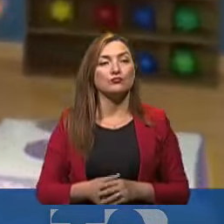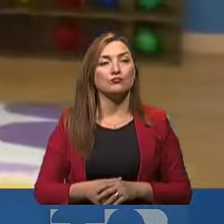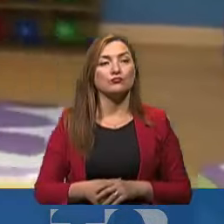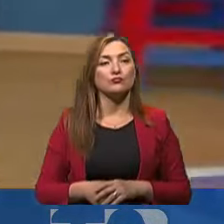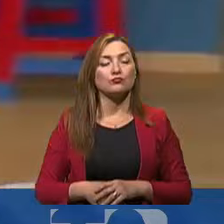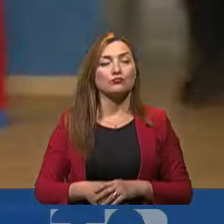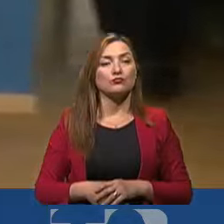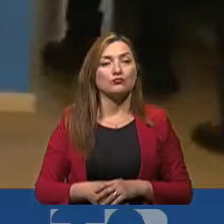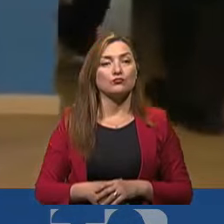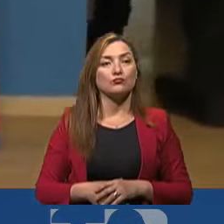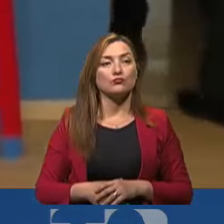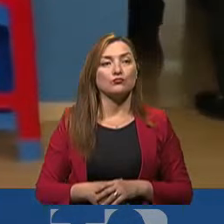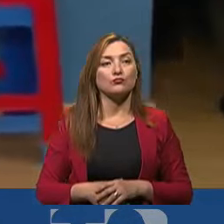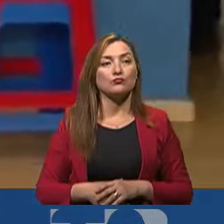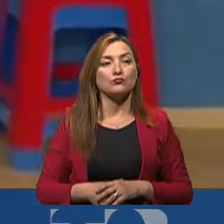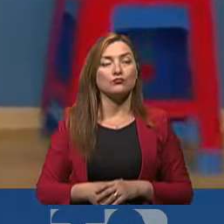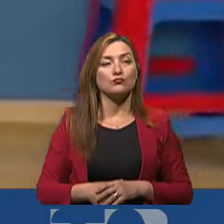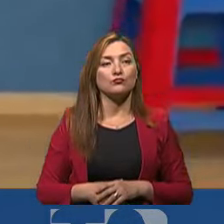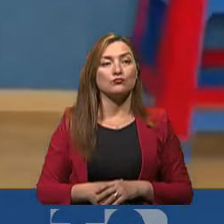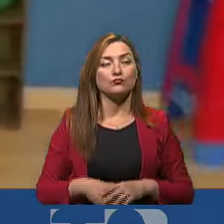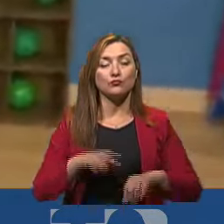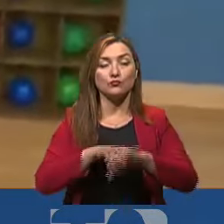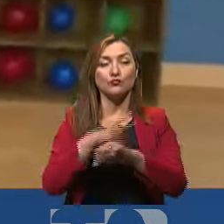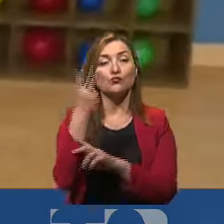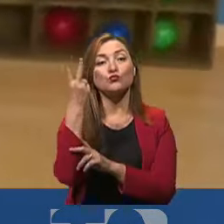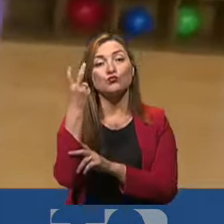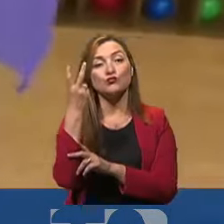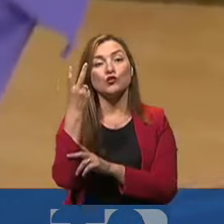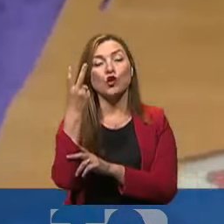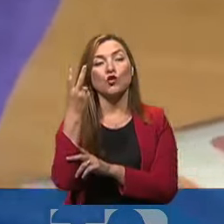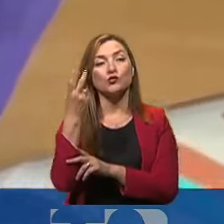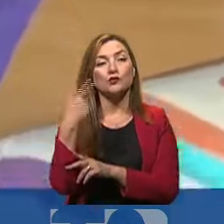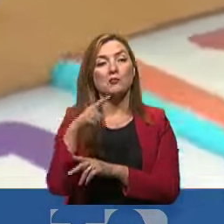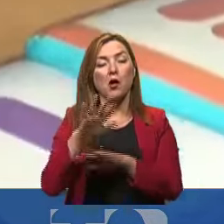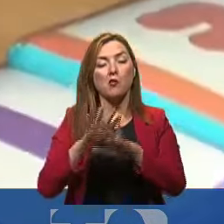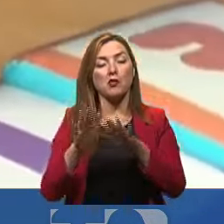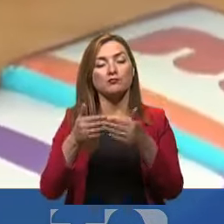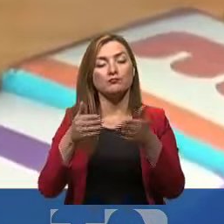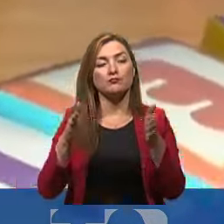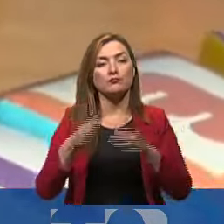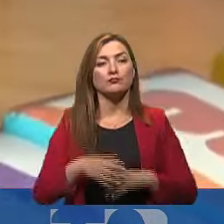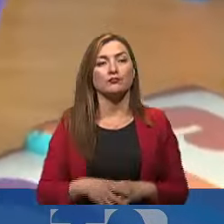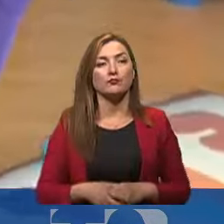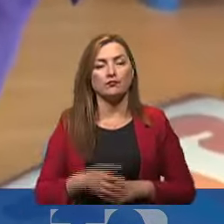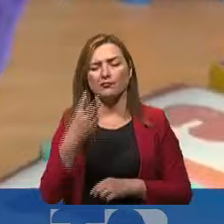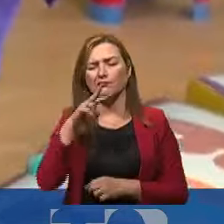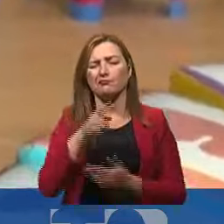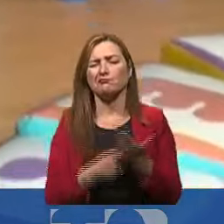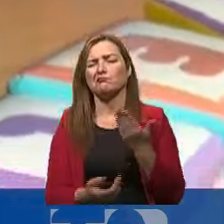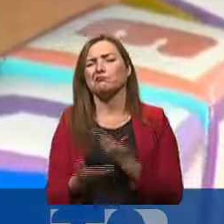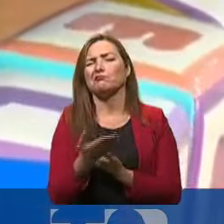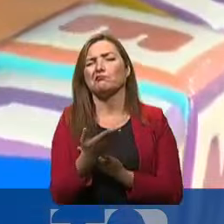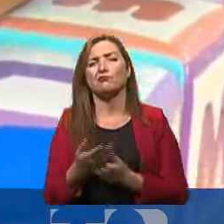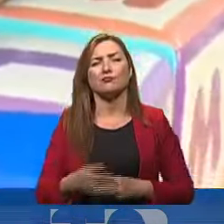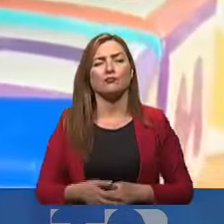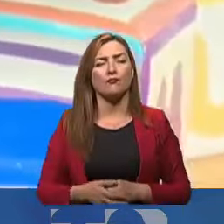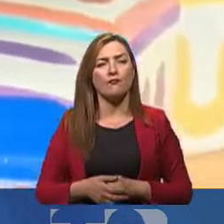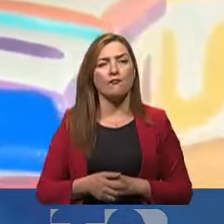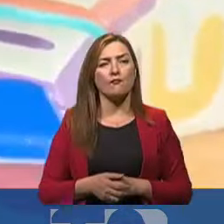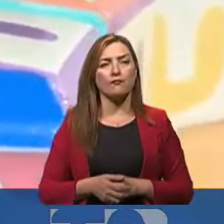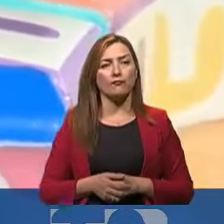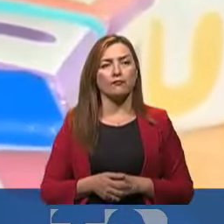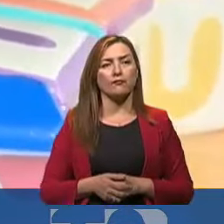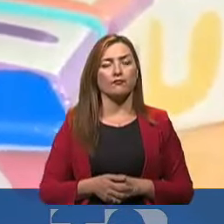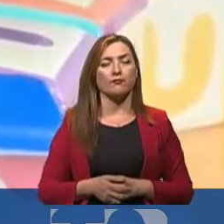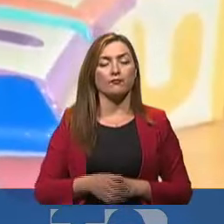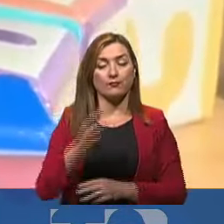misma que va a estar disponible hasta horas del mediodía aproximadamente. Pero, ¿qué es lo que van a poder ver en esta casa abierta? ¿Quién mejor que